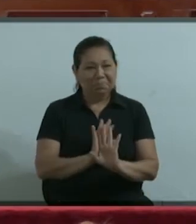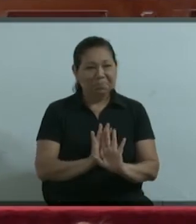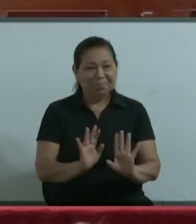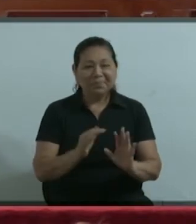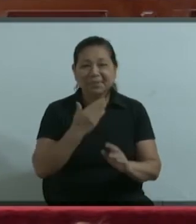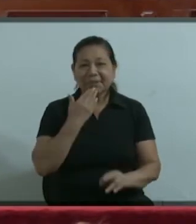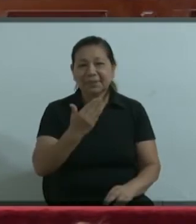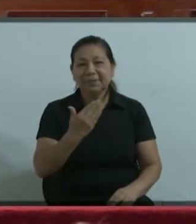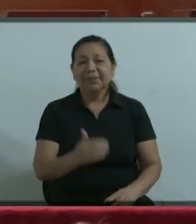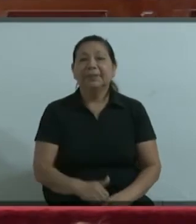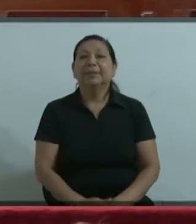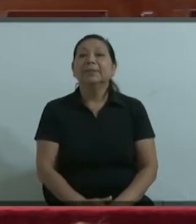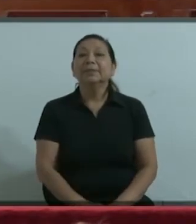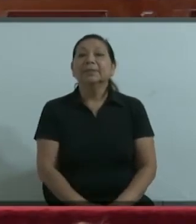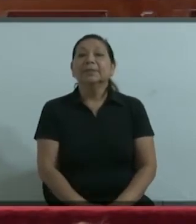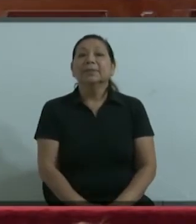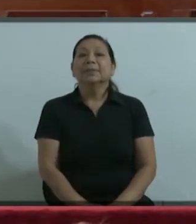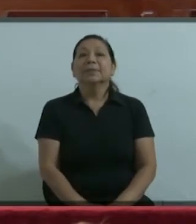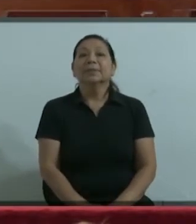gracias